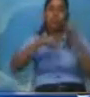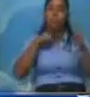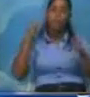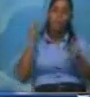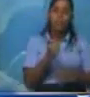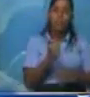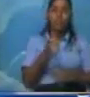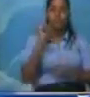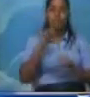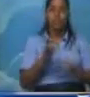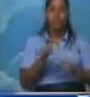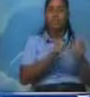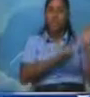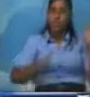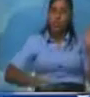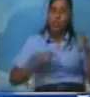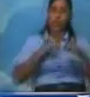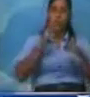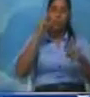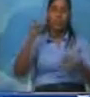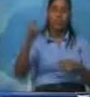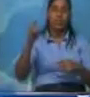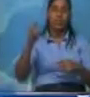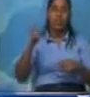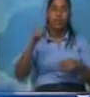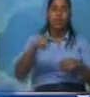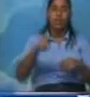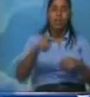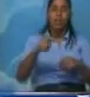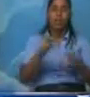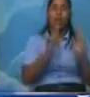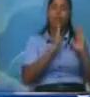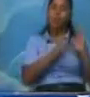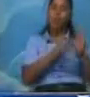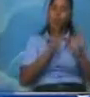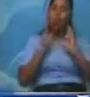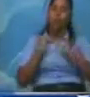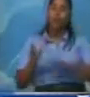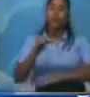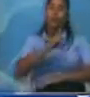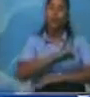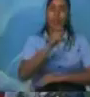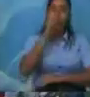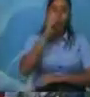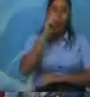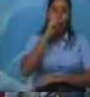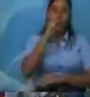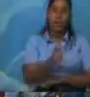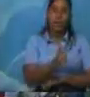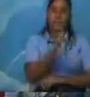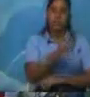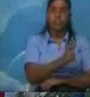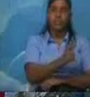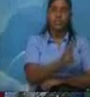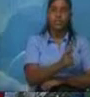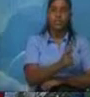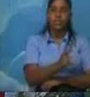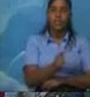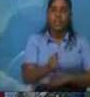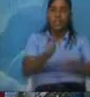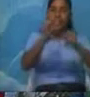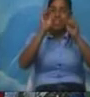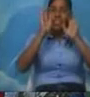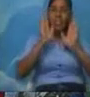señor reprenda al Amén diga conmigo la cordura del hombre la cordura del hombre detiene